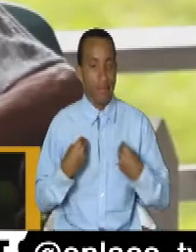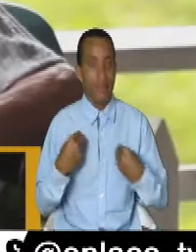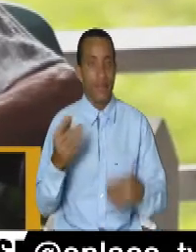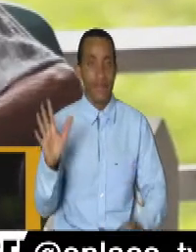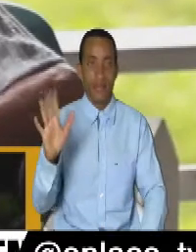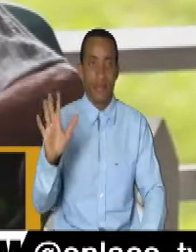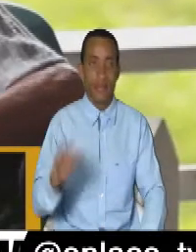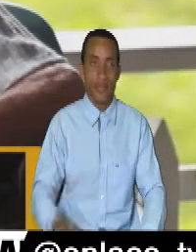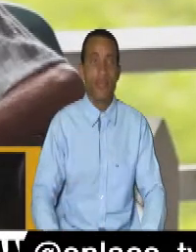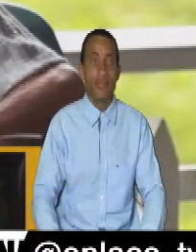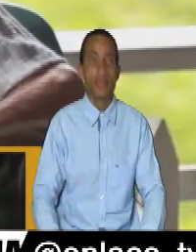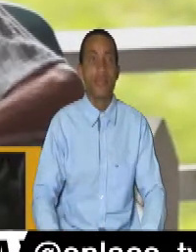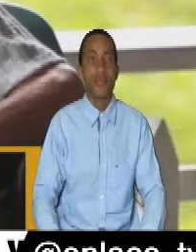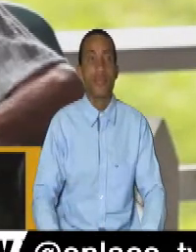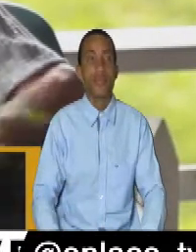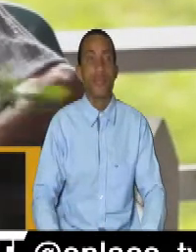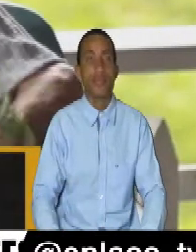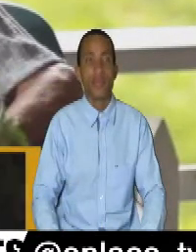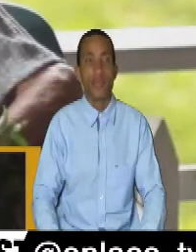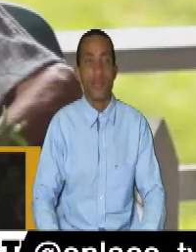no pensaba en nada de eso.